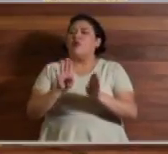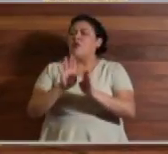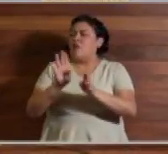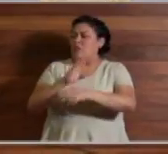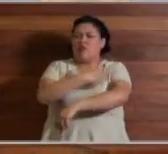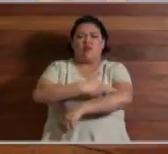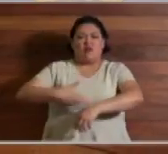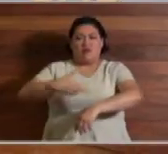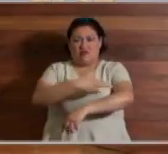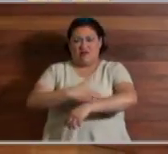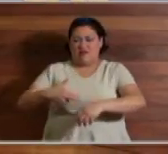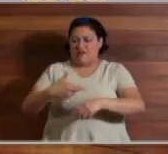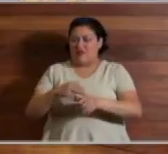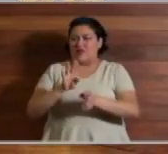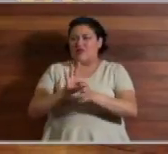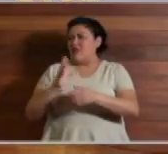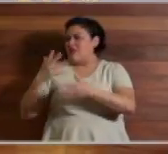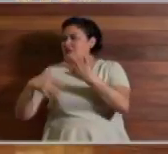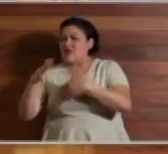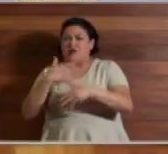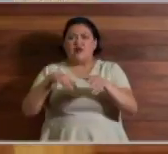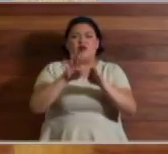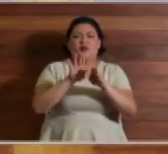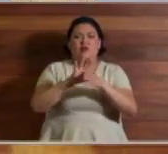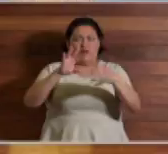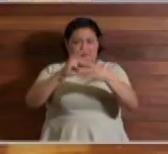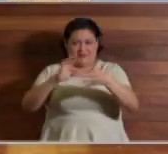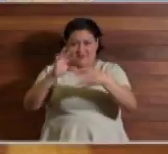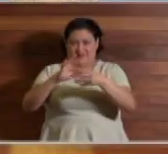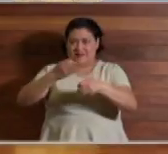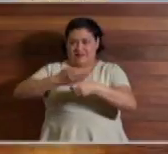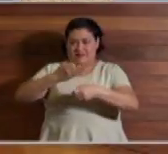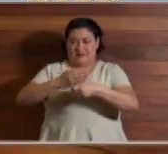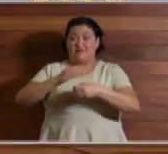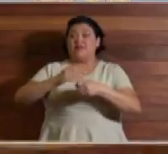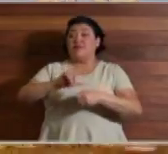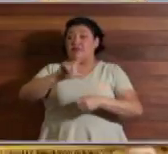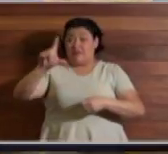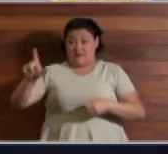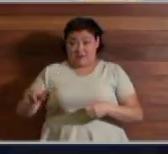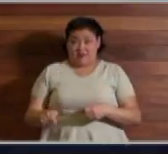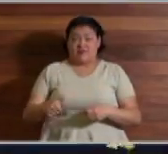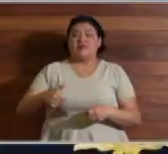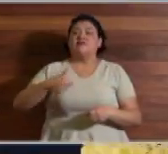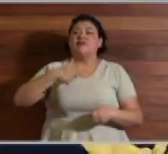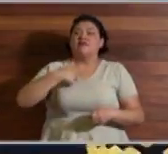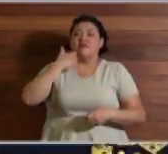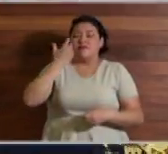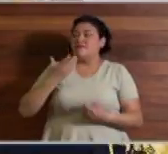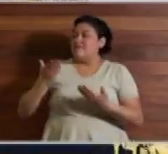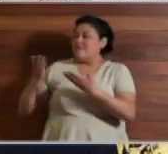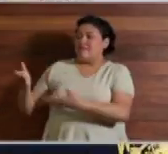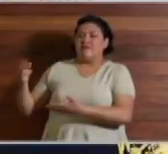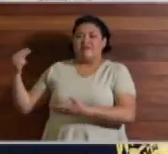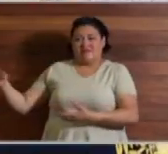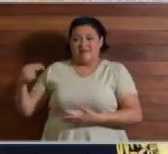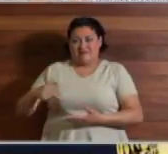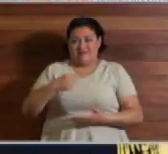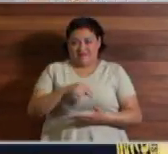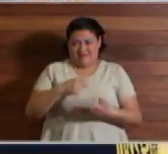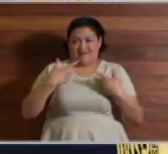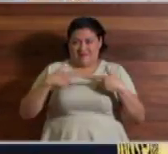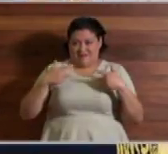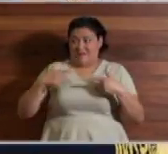que seguiremos y posteriormente, si me lo permiten, haré la presentación de los